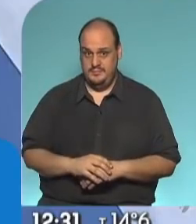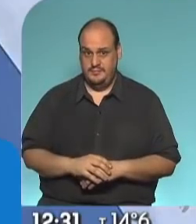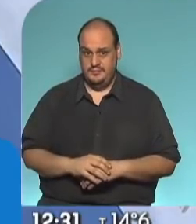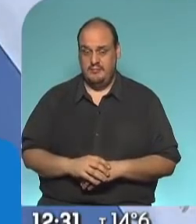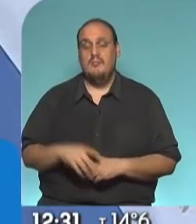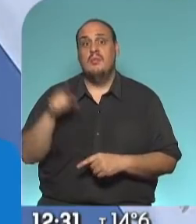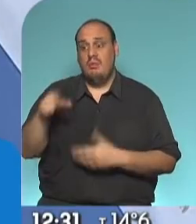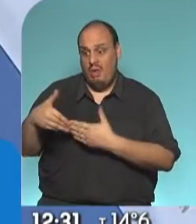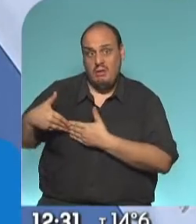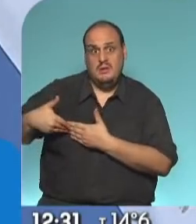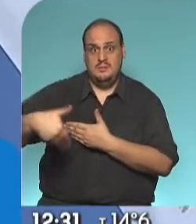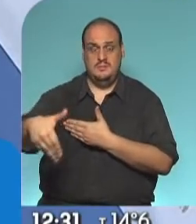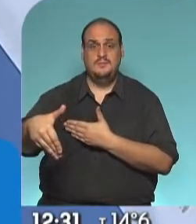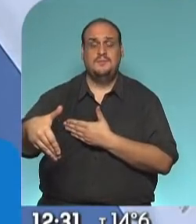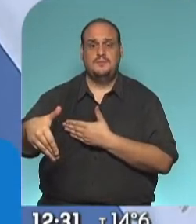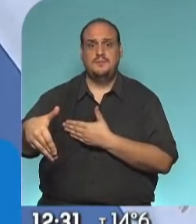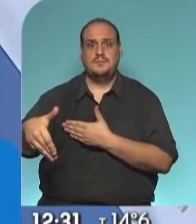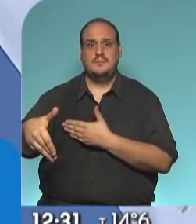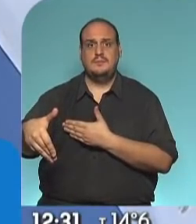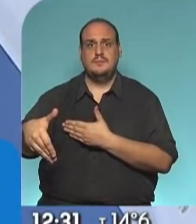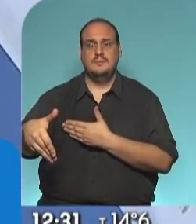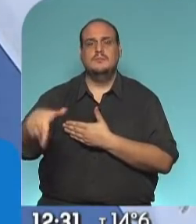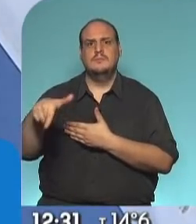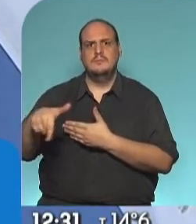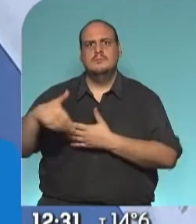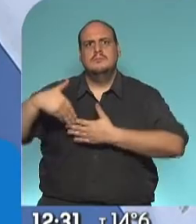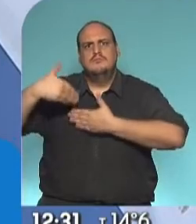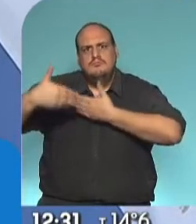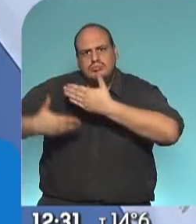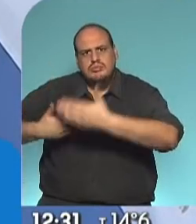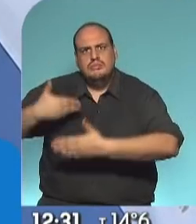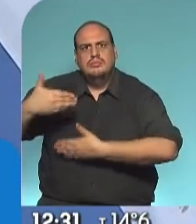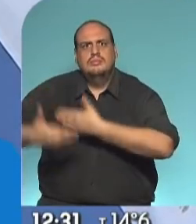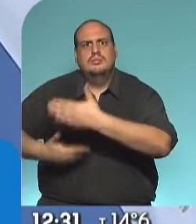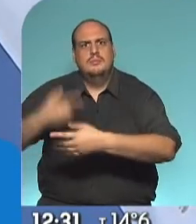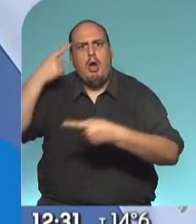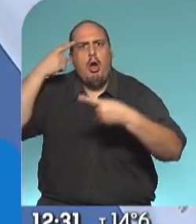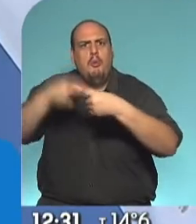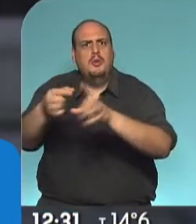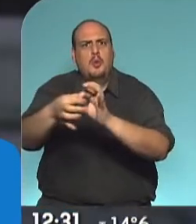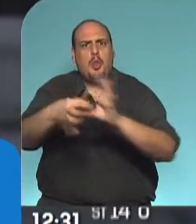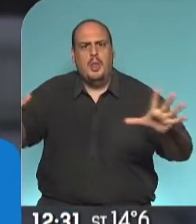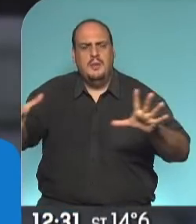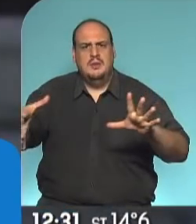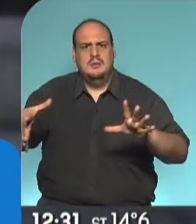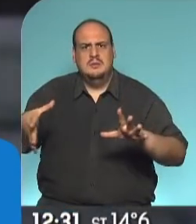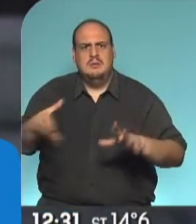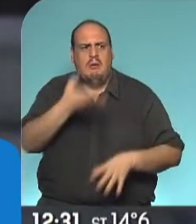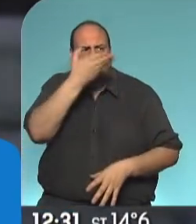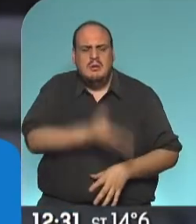Y de allí en adelante fue avanzando en la causa de la independencia. Vivía preocupado